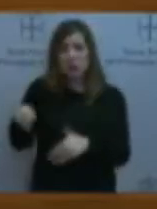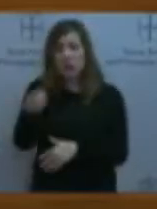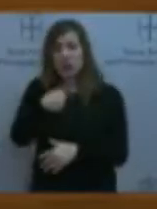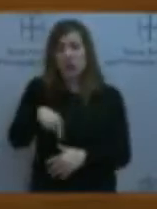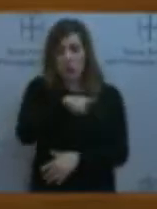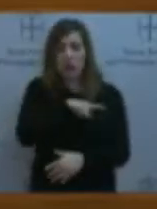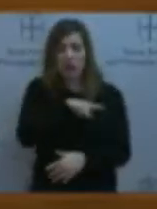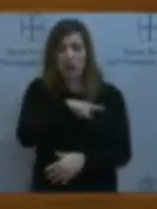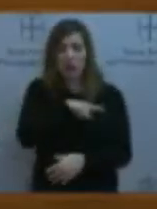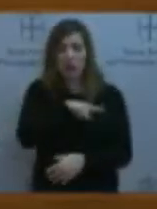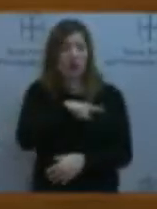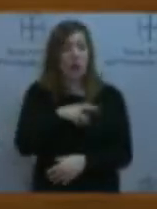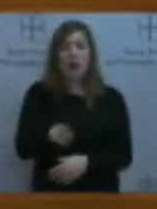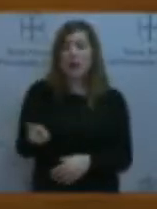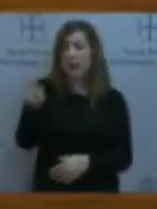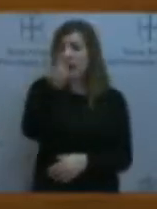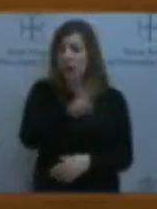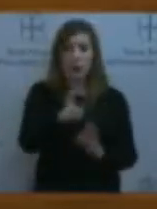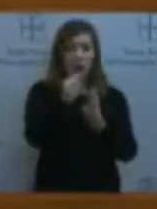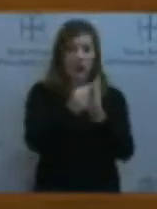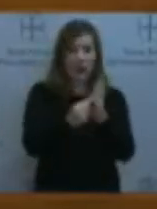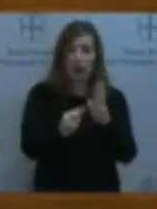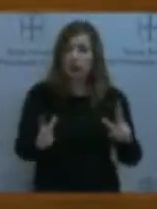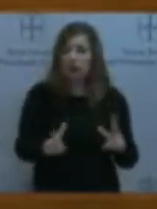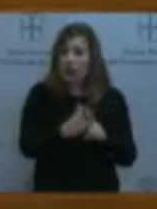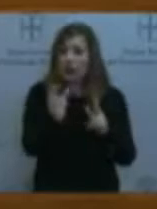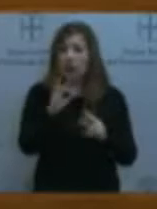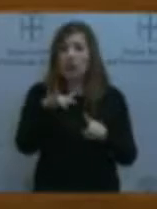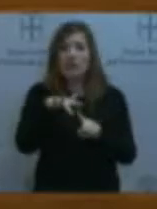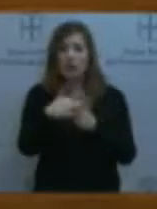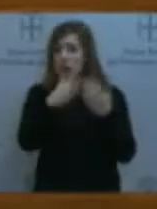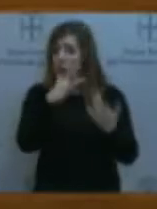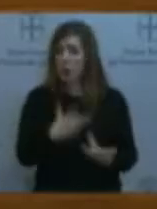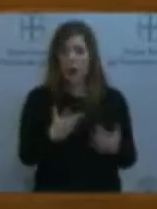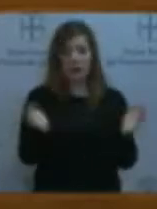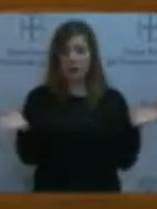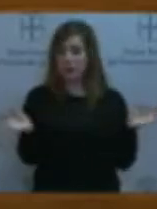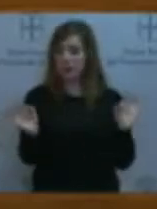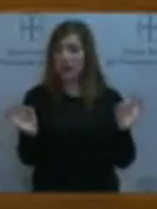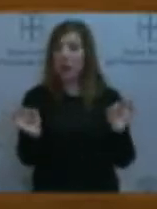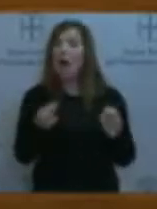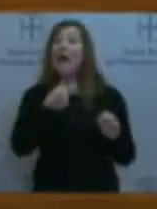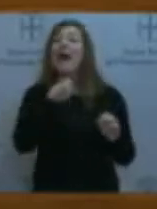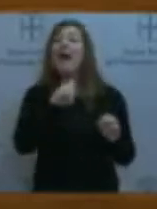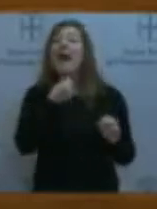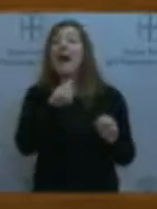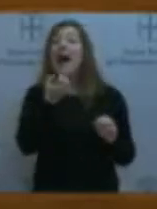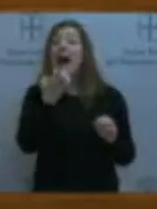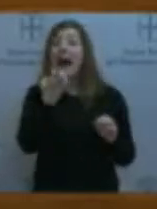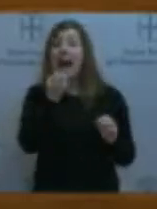recuperado los indicadores sociales ni la situación a las cuales nos encontramos. Esta anécdota nos puede resultar